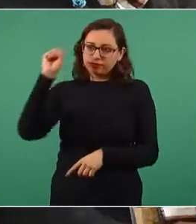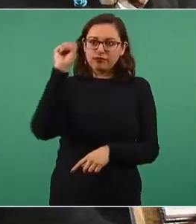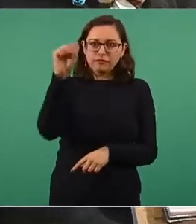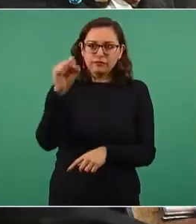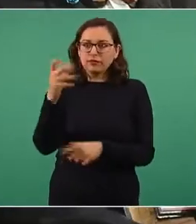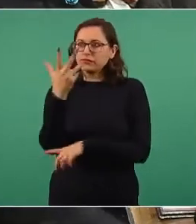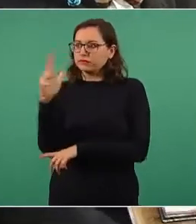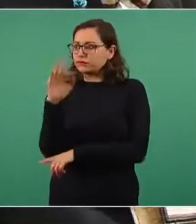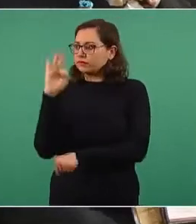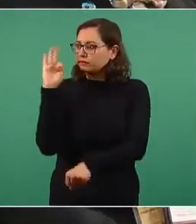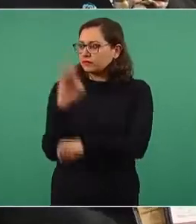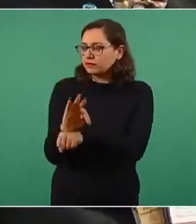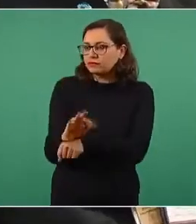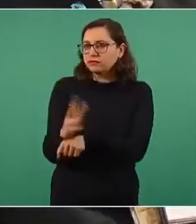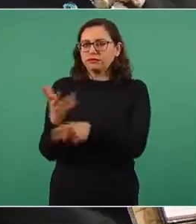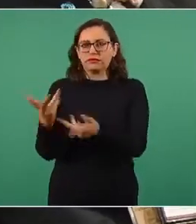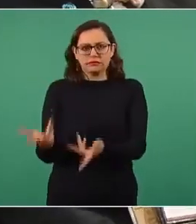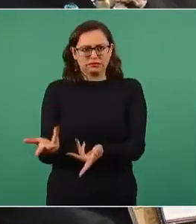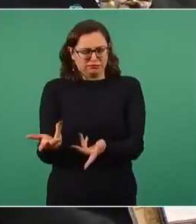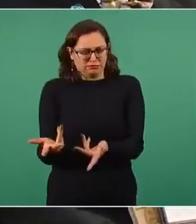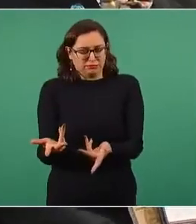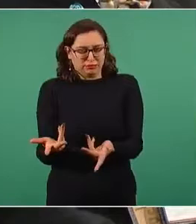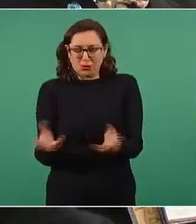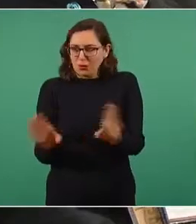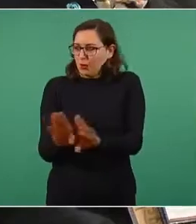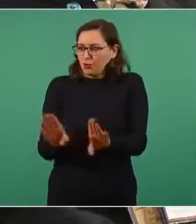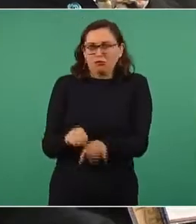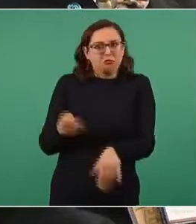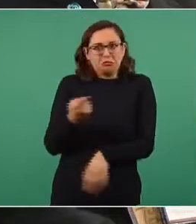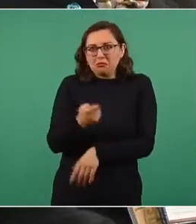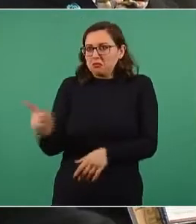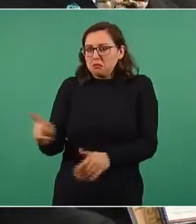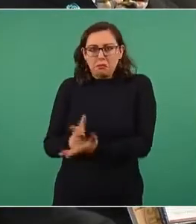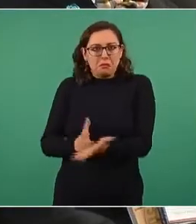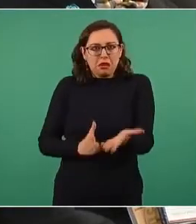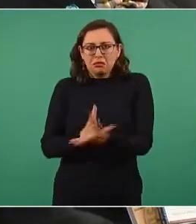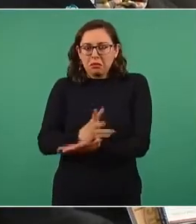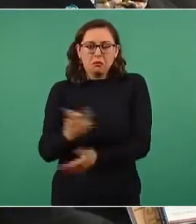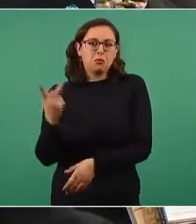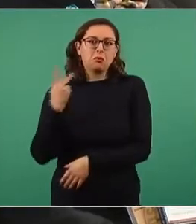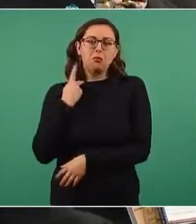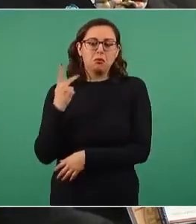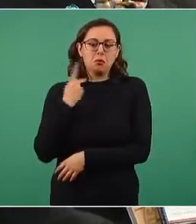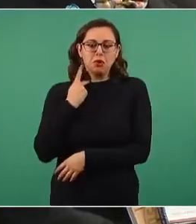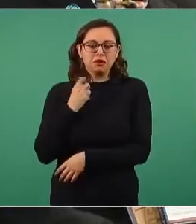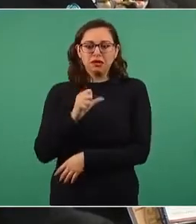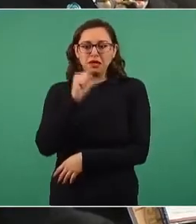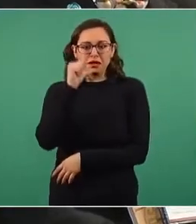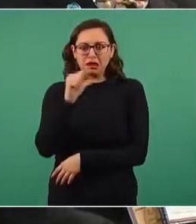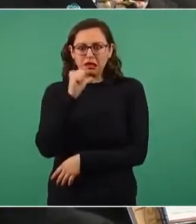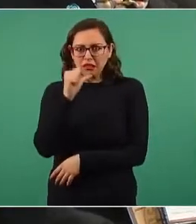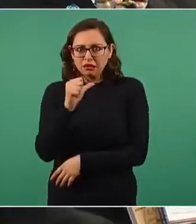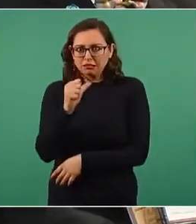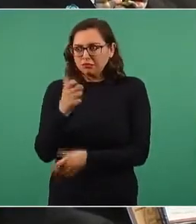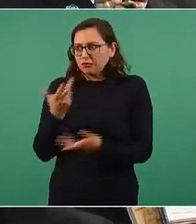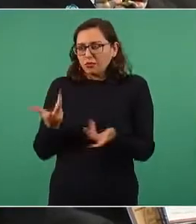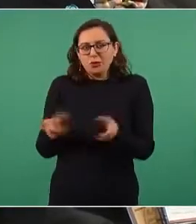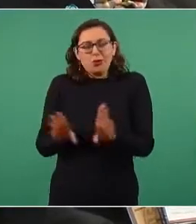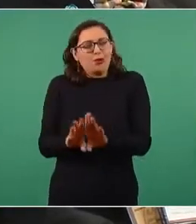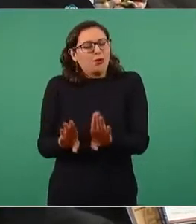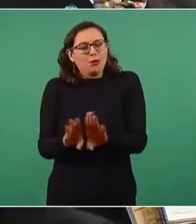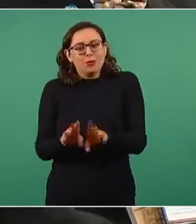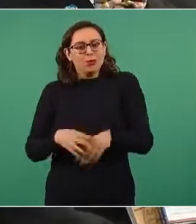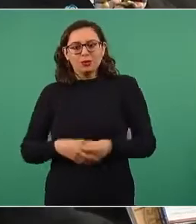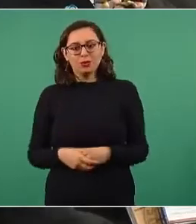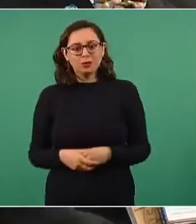Entonces, ¿cómo hacer para que esta regulación, ¿no? O esta intención de que no haya una